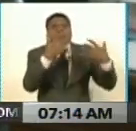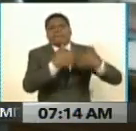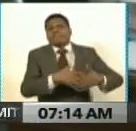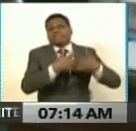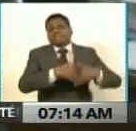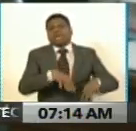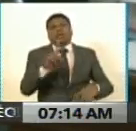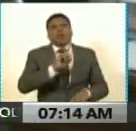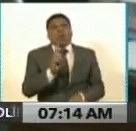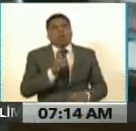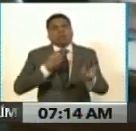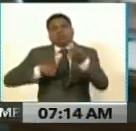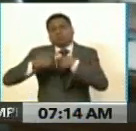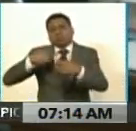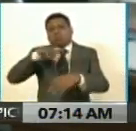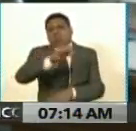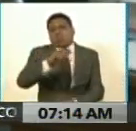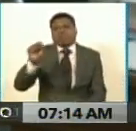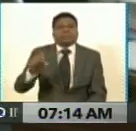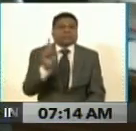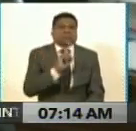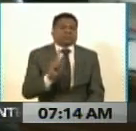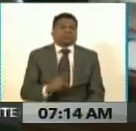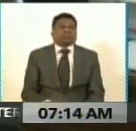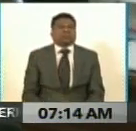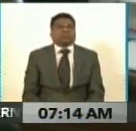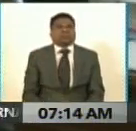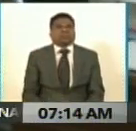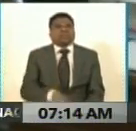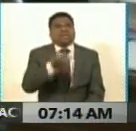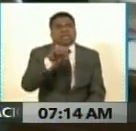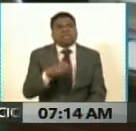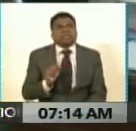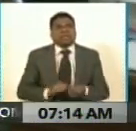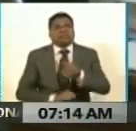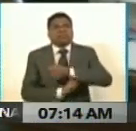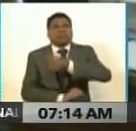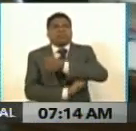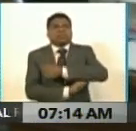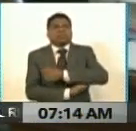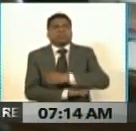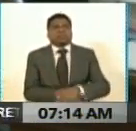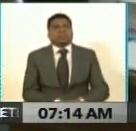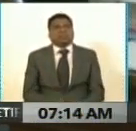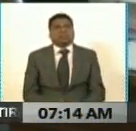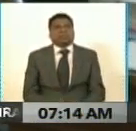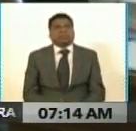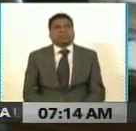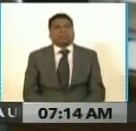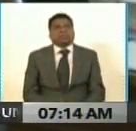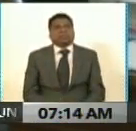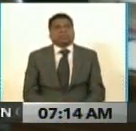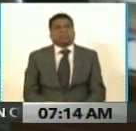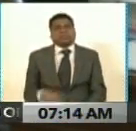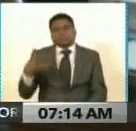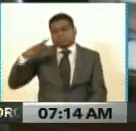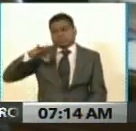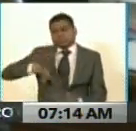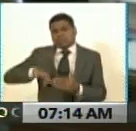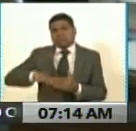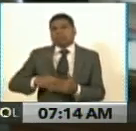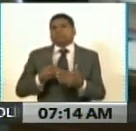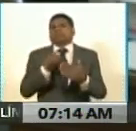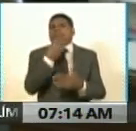industrial a un comerciante en este momento es el apoyo de las personas para que le rinda su dinero